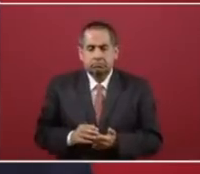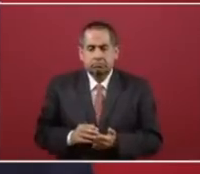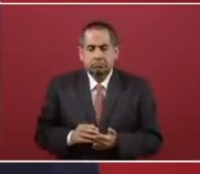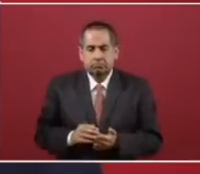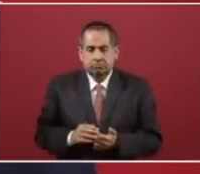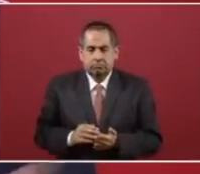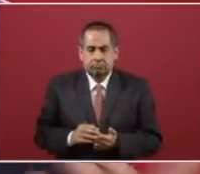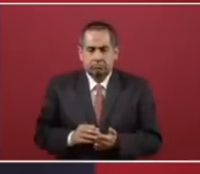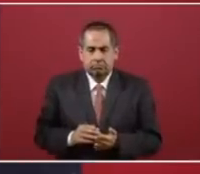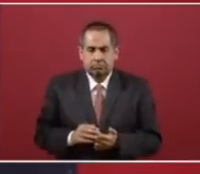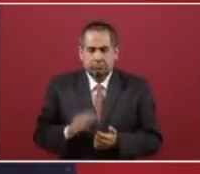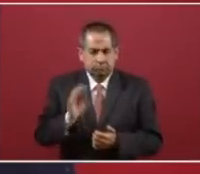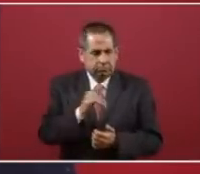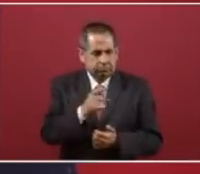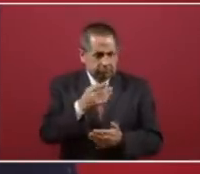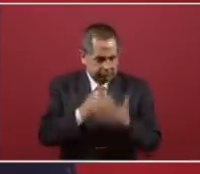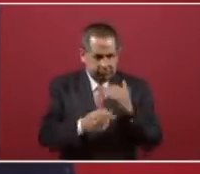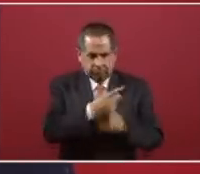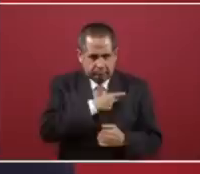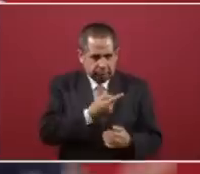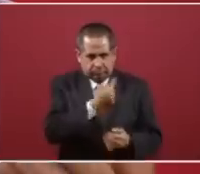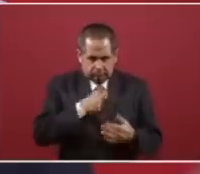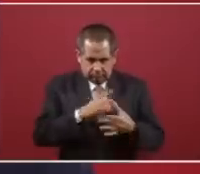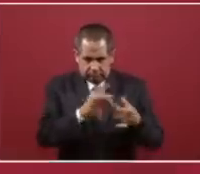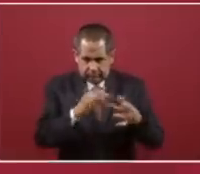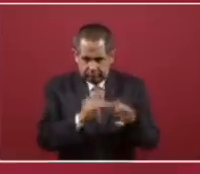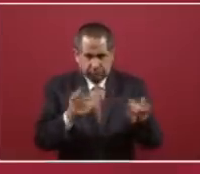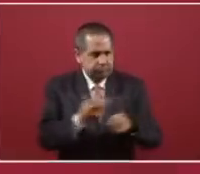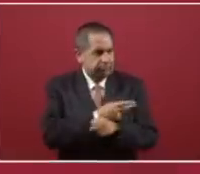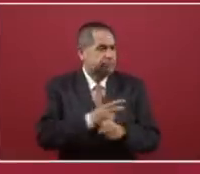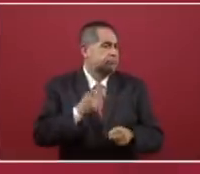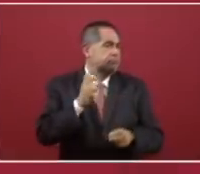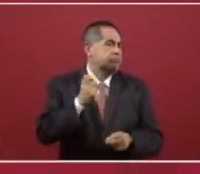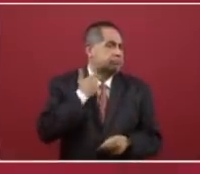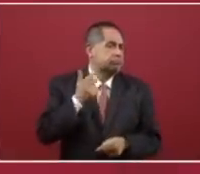no tengo una explicación legisladores